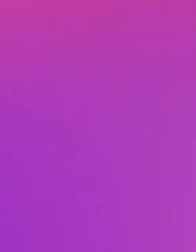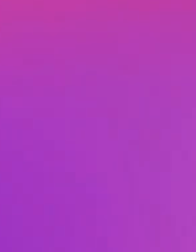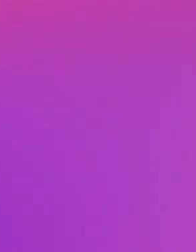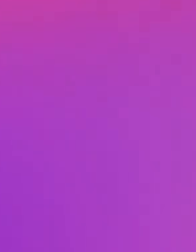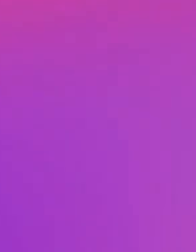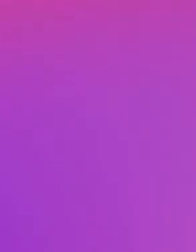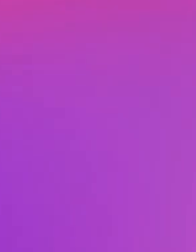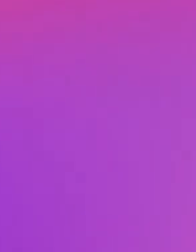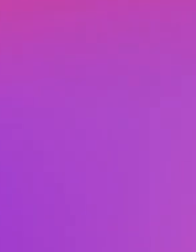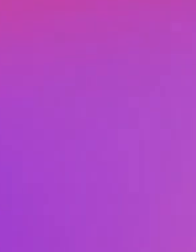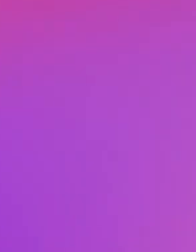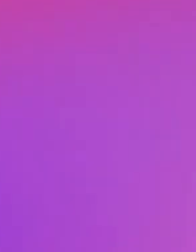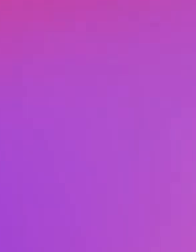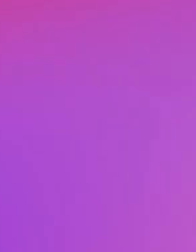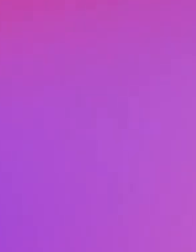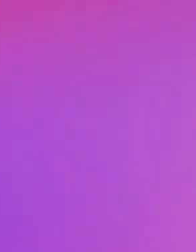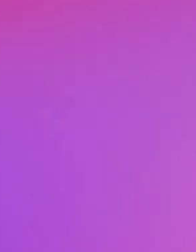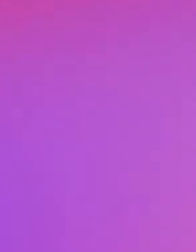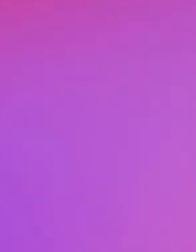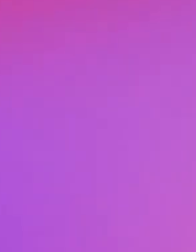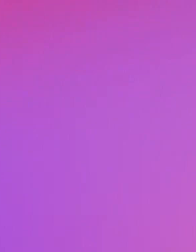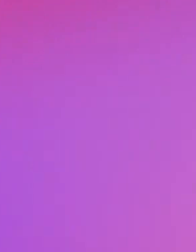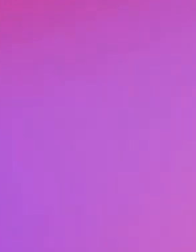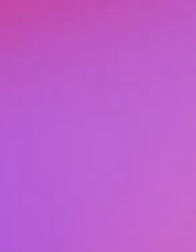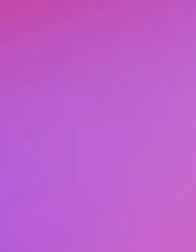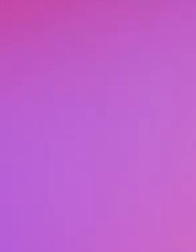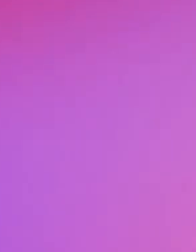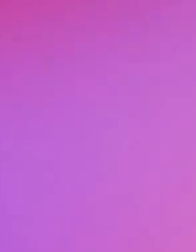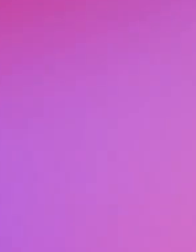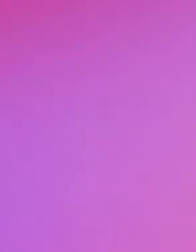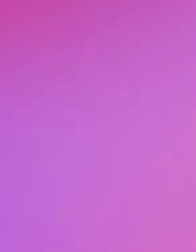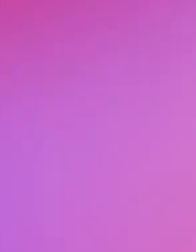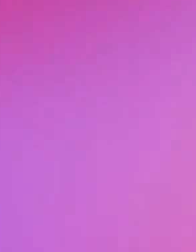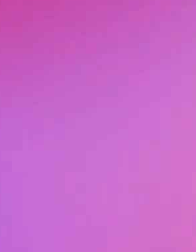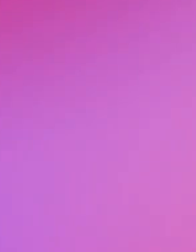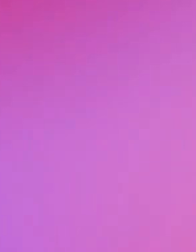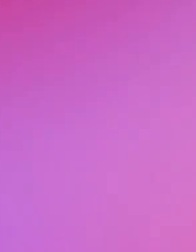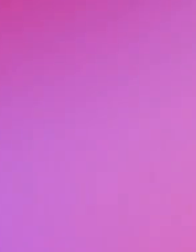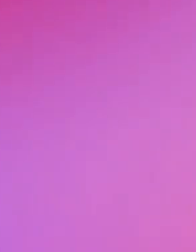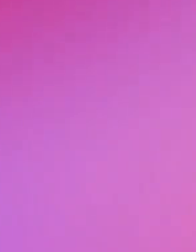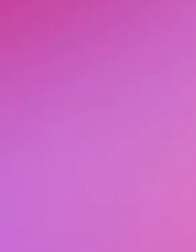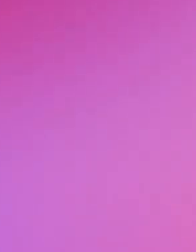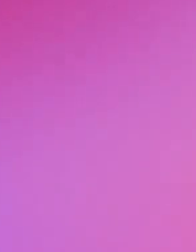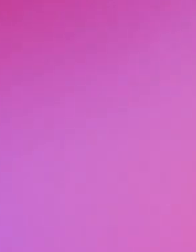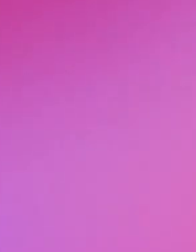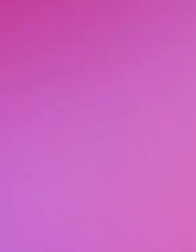conalitec.cep.gov.mx. Y recuerda que también cuentas con el sitio